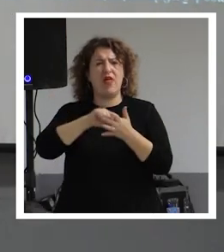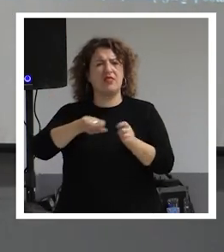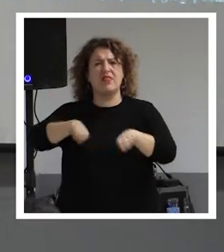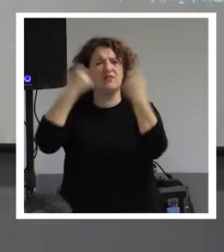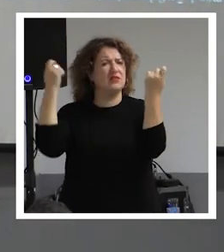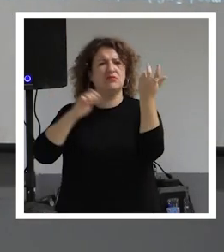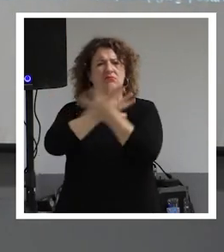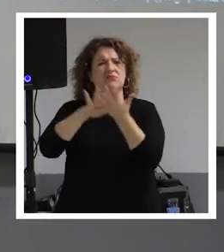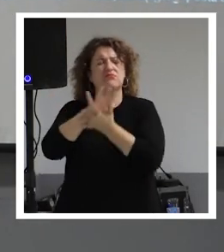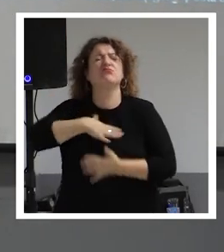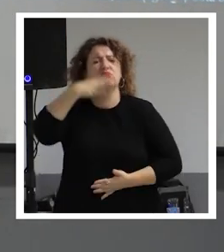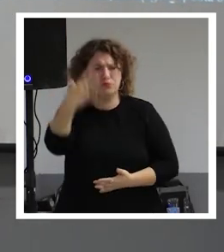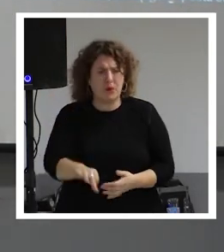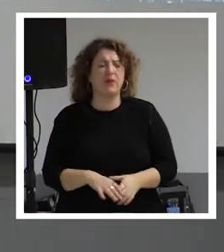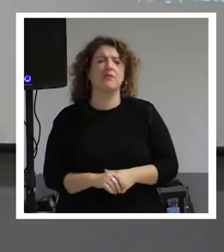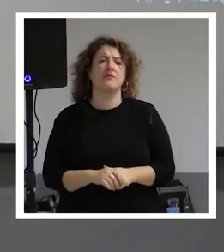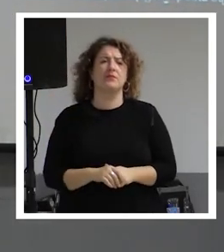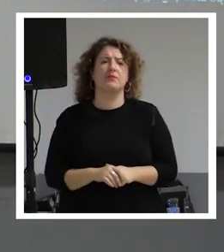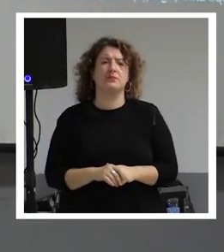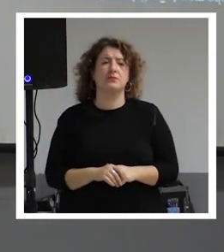de consumidores enojados